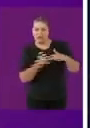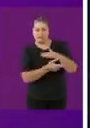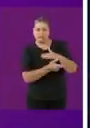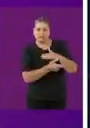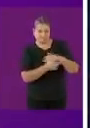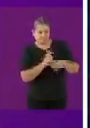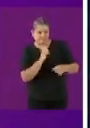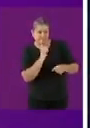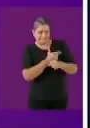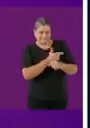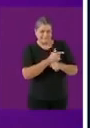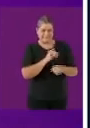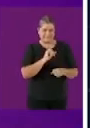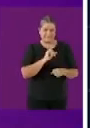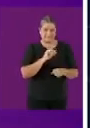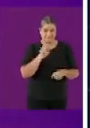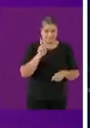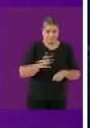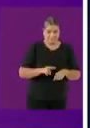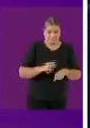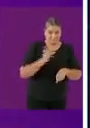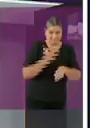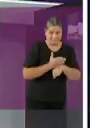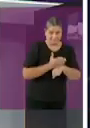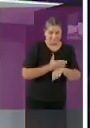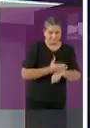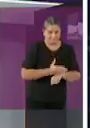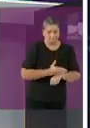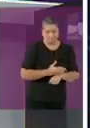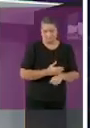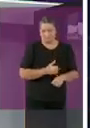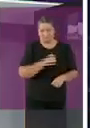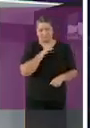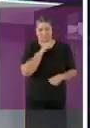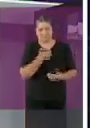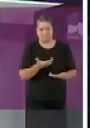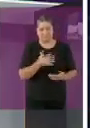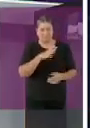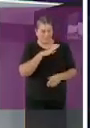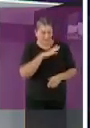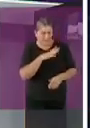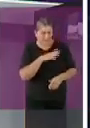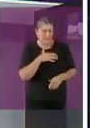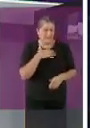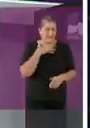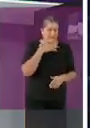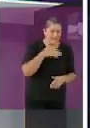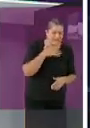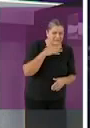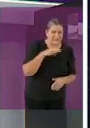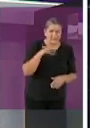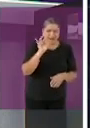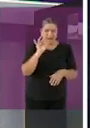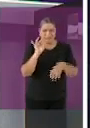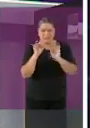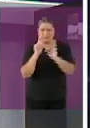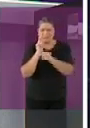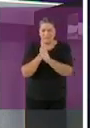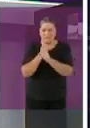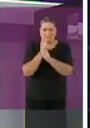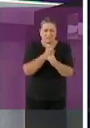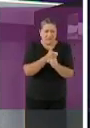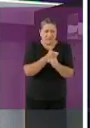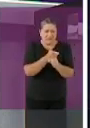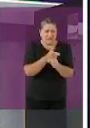cortar las manos a los ladrones o como aquel otro detalle de la Edecán Julia orayen que tantas miradas